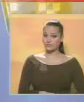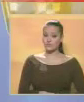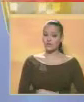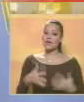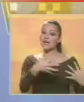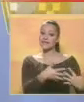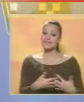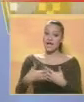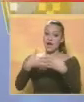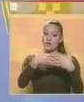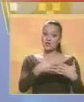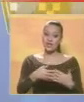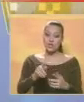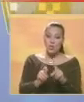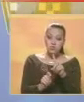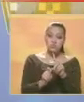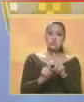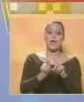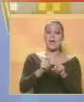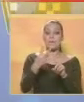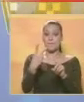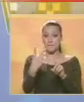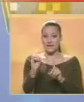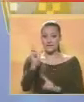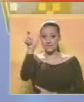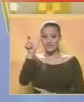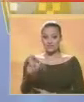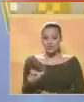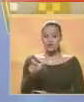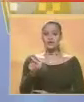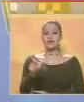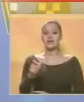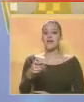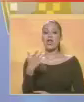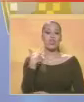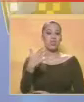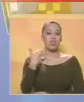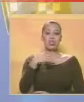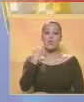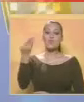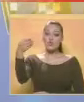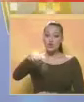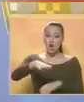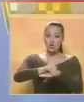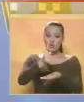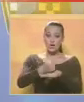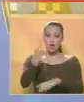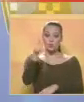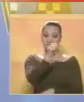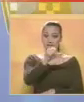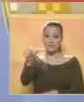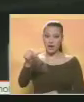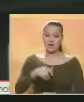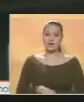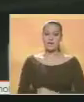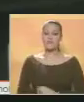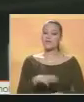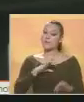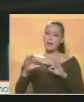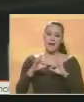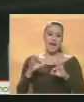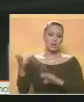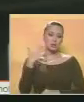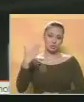en Estados Unidos ascendió a 20 el número de personas muertas por la ola de calor que azota ese país desde hace una semana se prevé que las altas